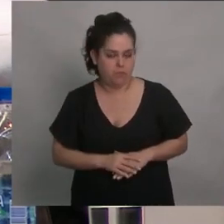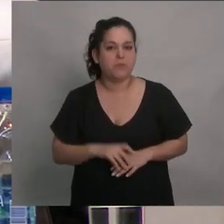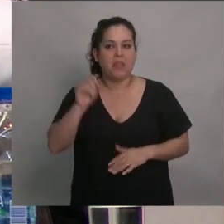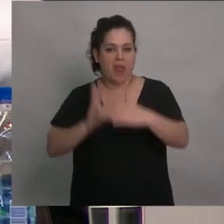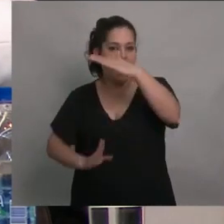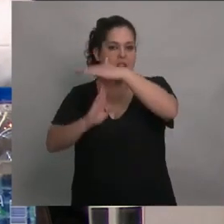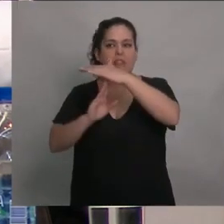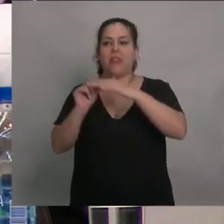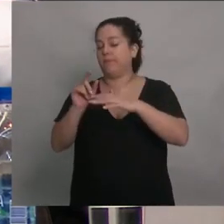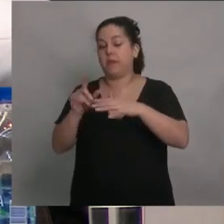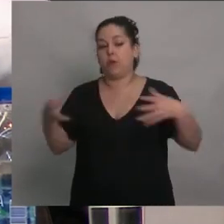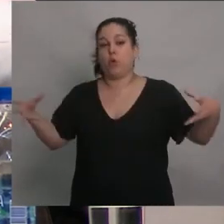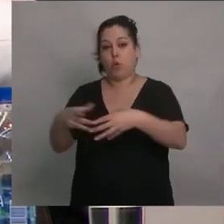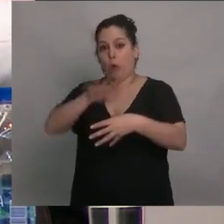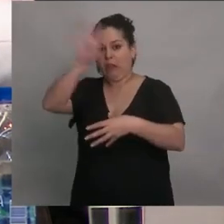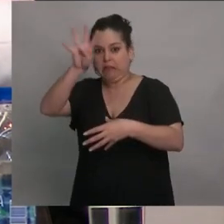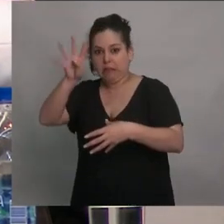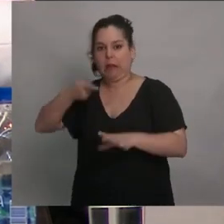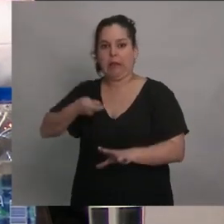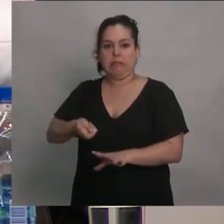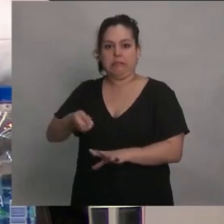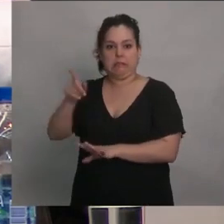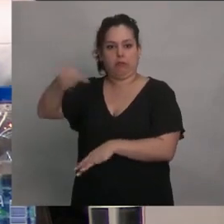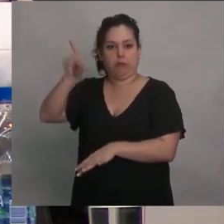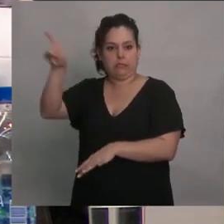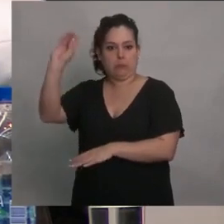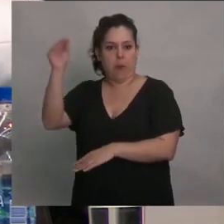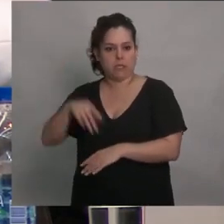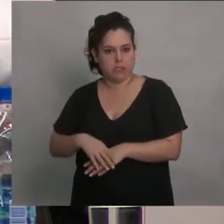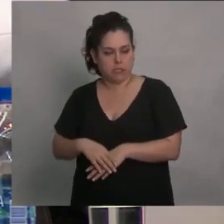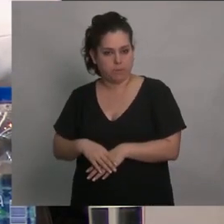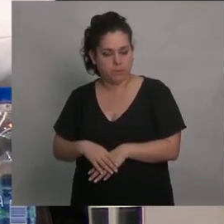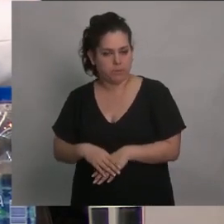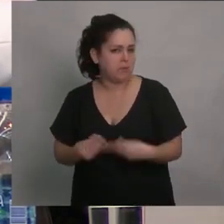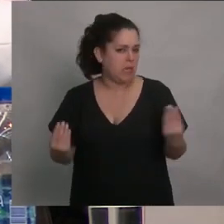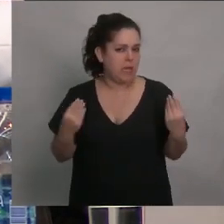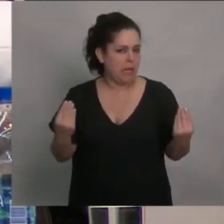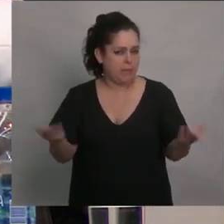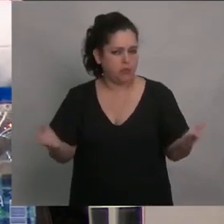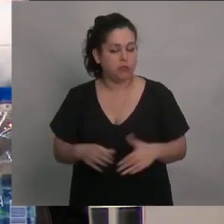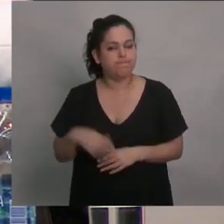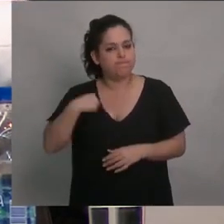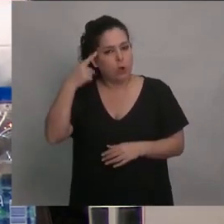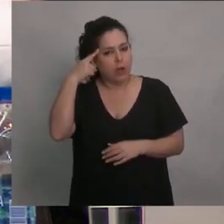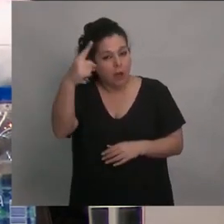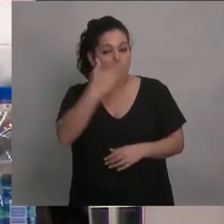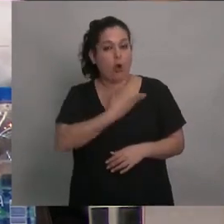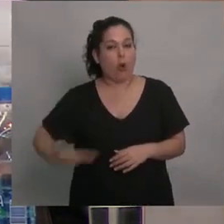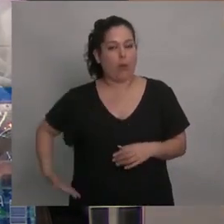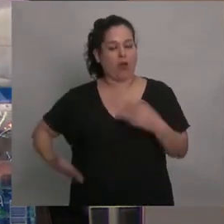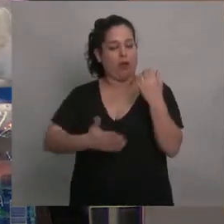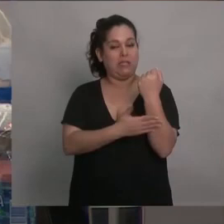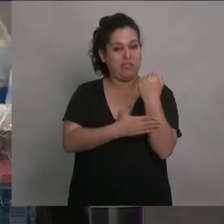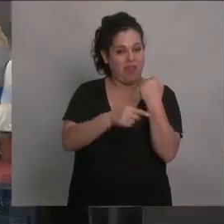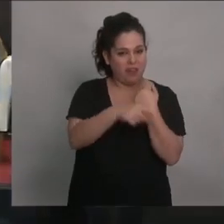de los líderes indígenas, ¿no? Bueno, entonces, ¿qué es lo que ha pasado? Por un lado, creo de que los gobiernos de izquierda